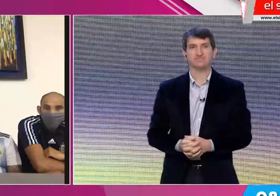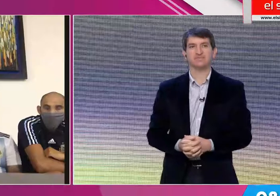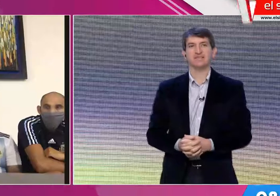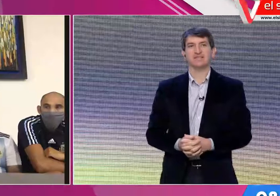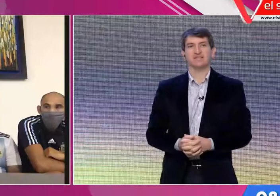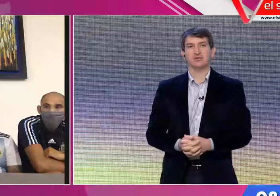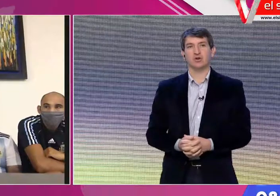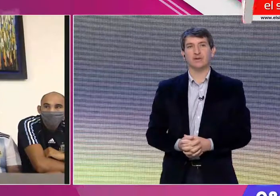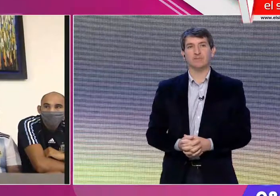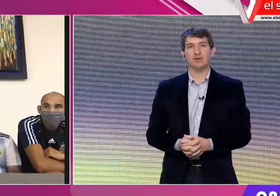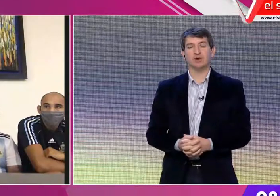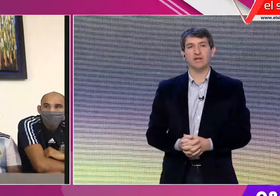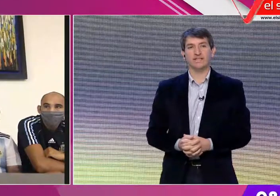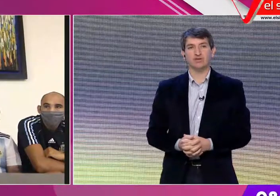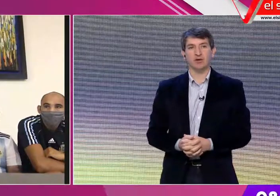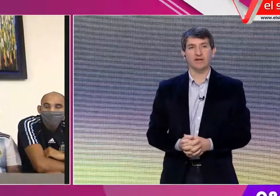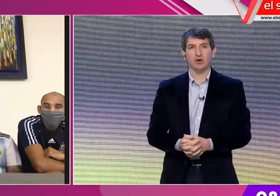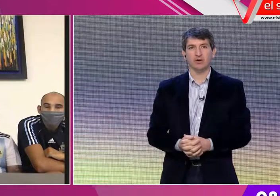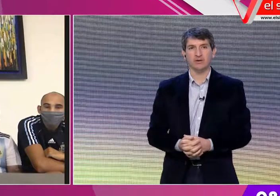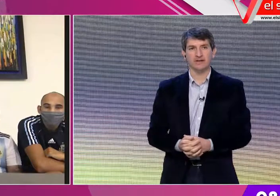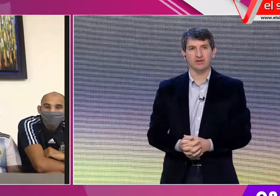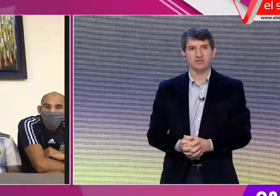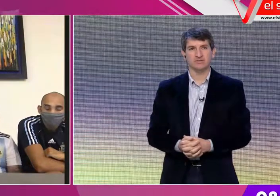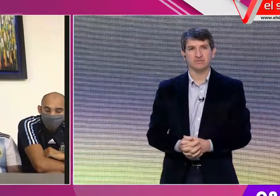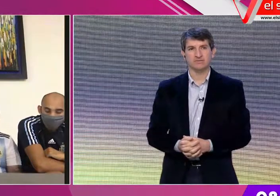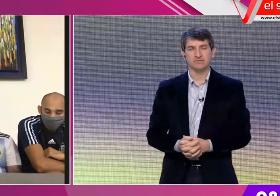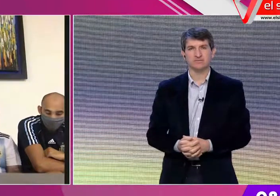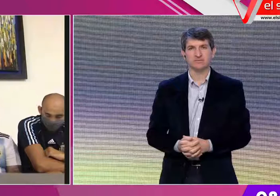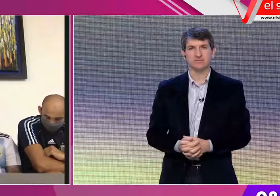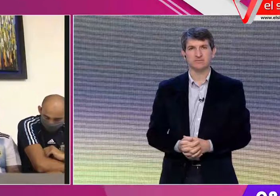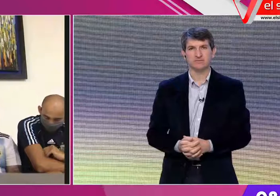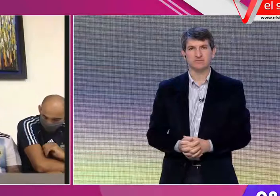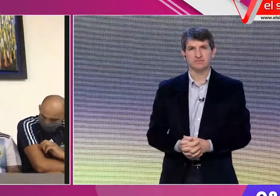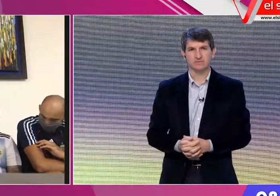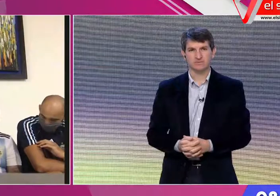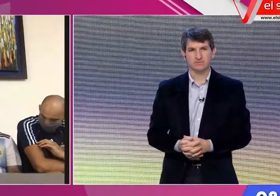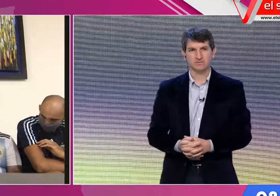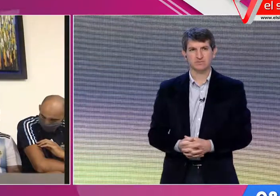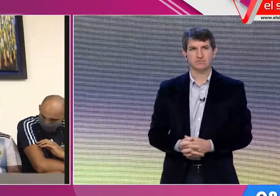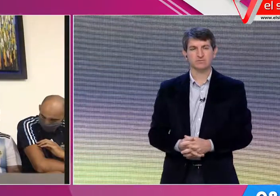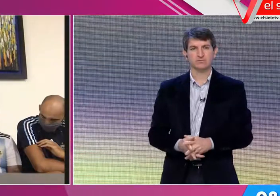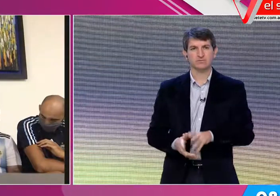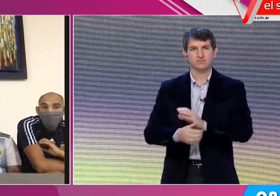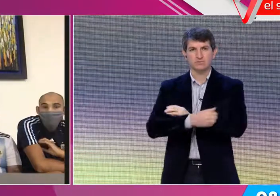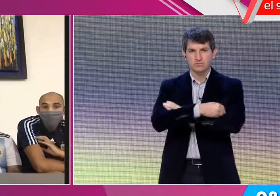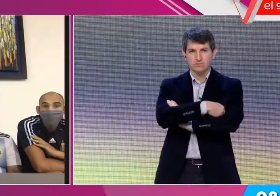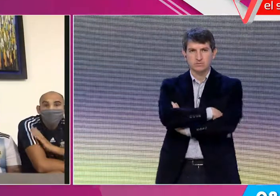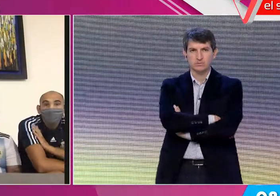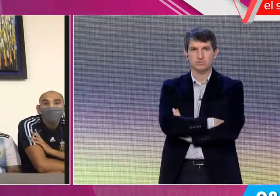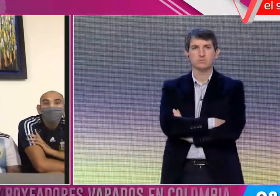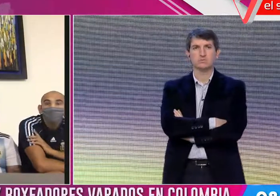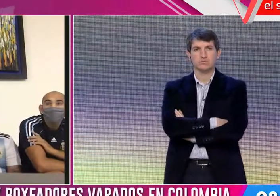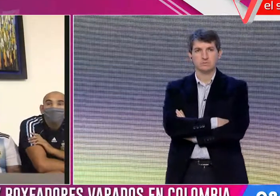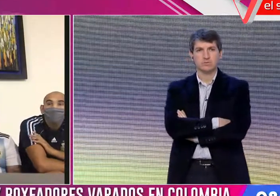¿cómo están? Todo bien. ¿Por dónde andan? Todavía en Colombia, imagino. Sí, todavía en Colombia, no pudimos viajar antes de